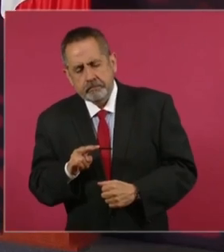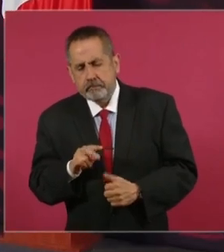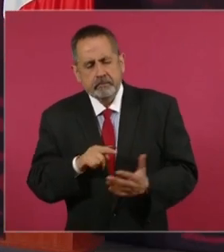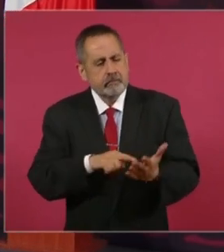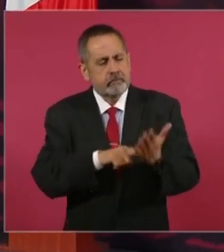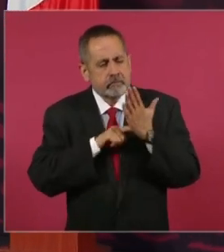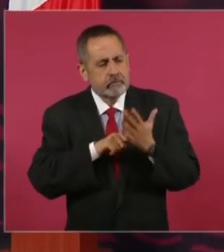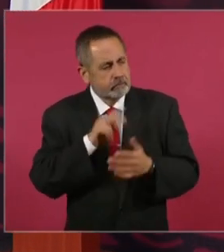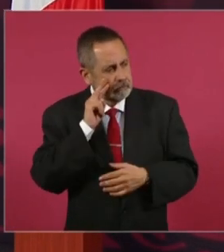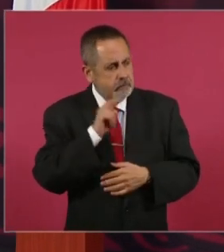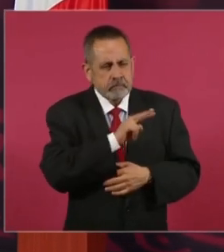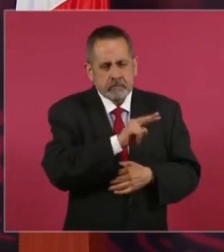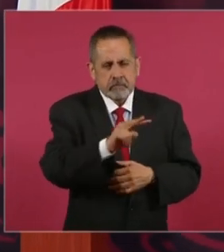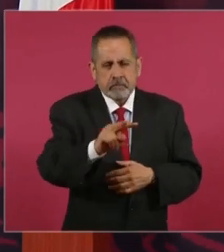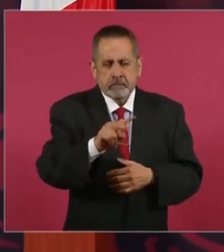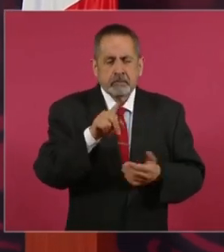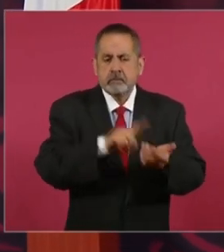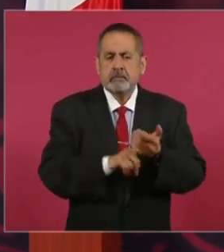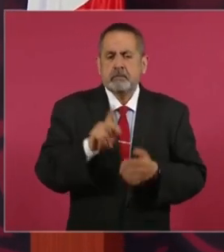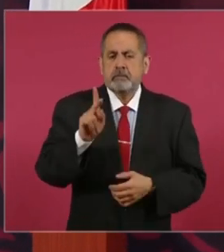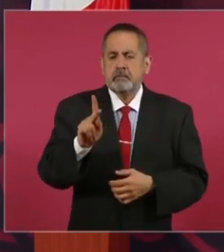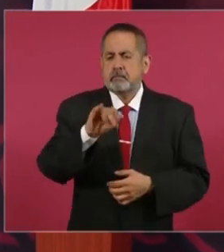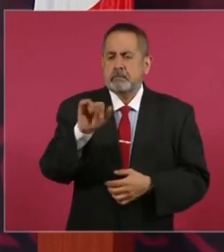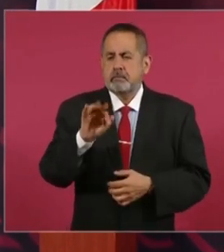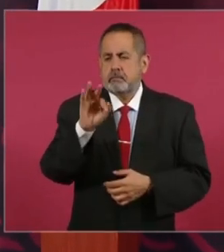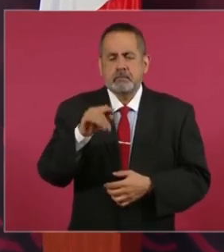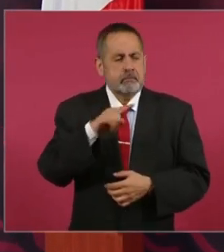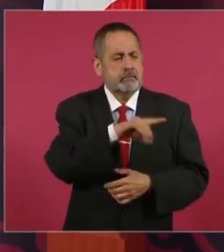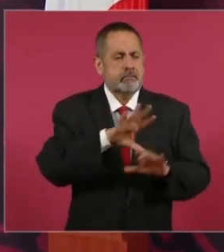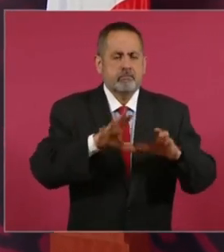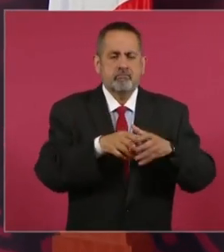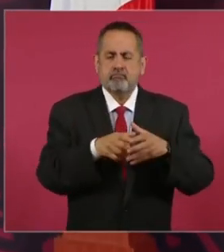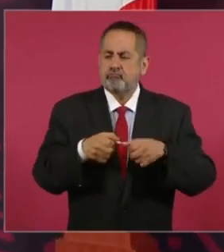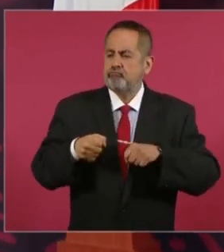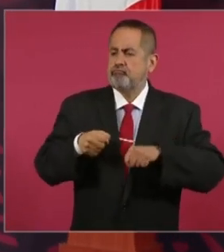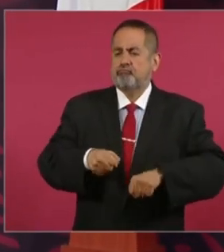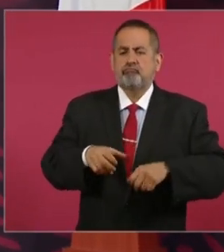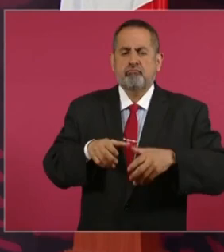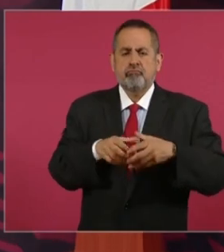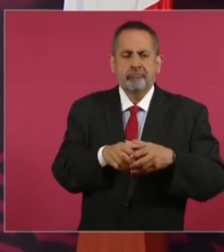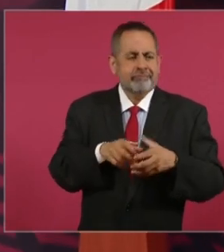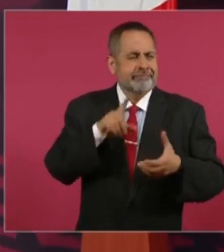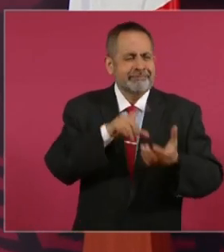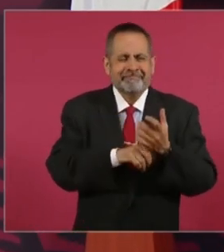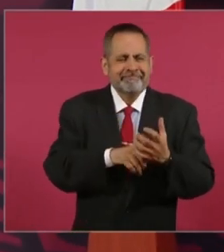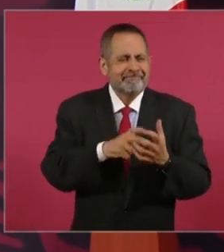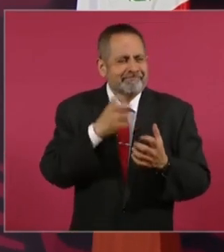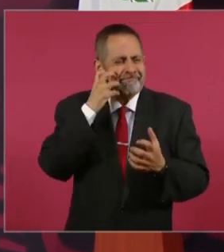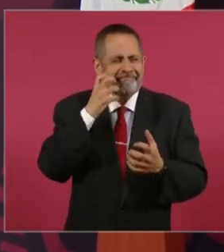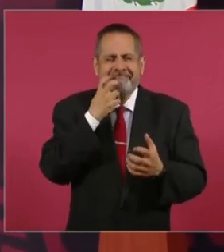dando en el Poder Judicial es que es un poder podrido,